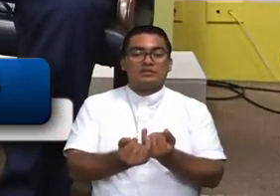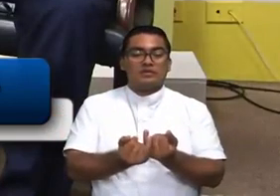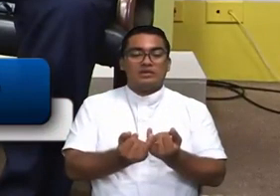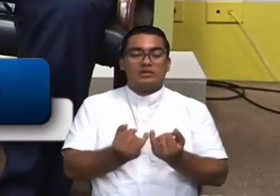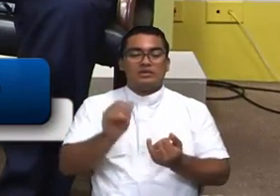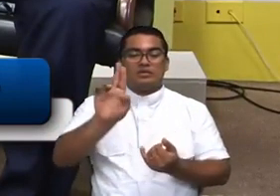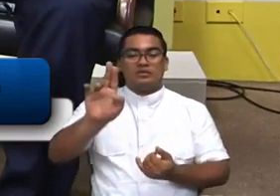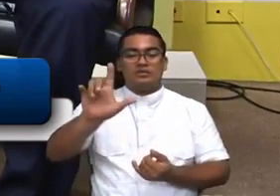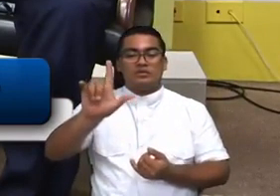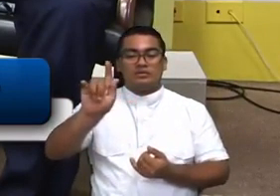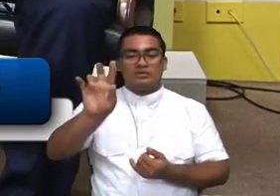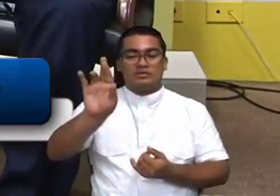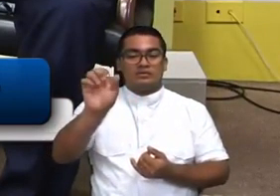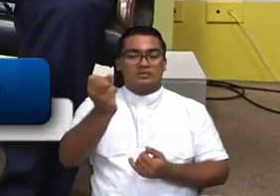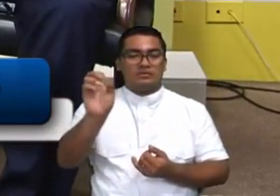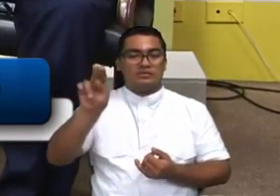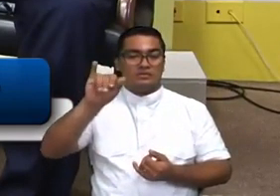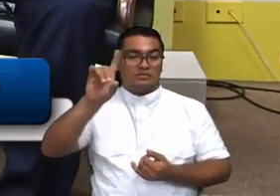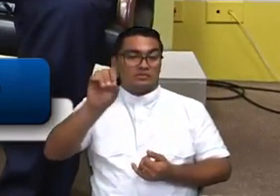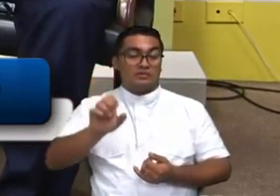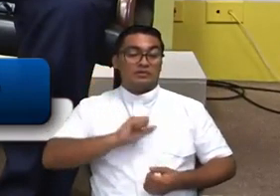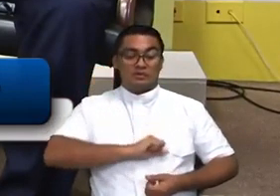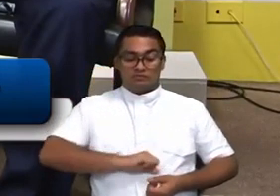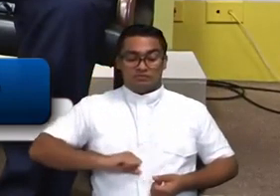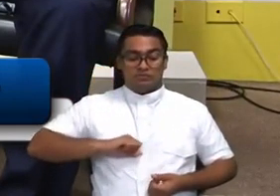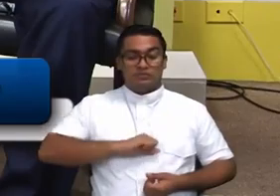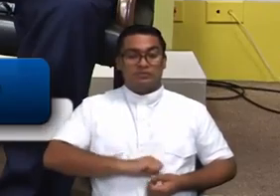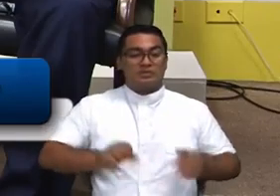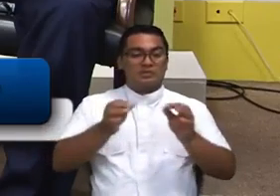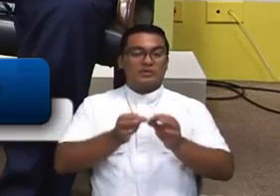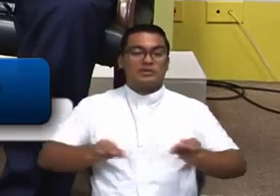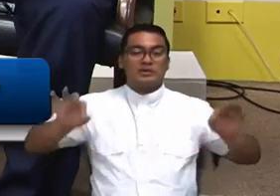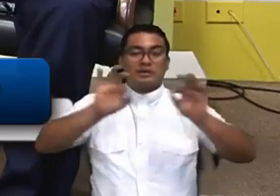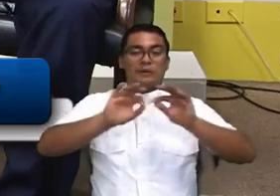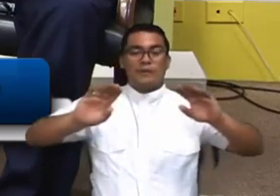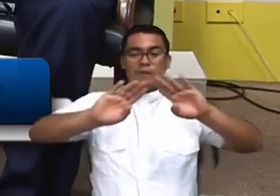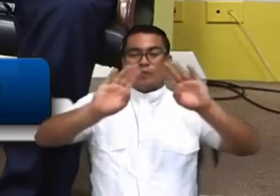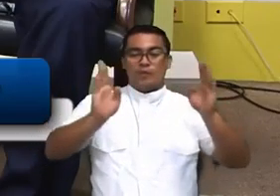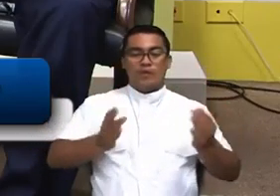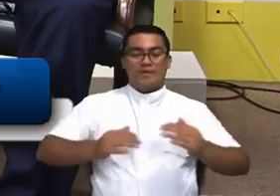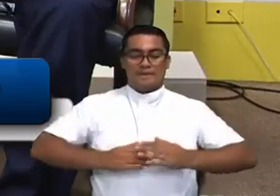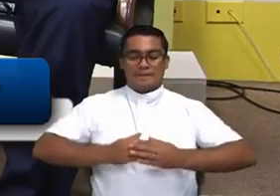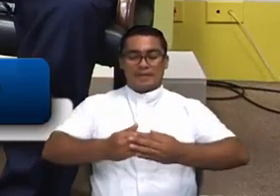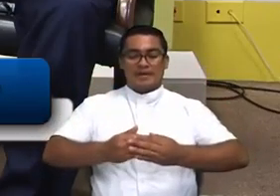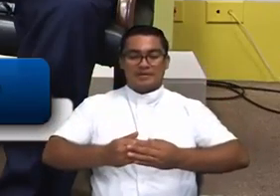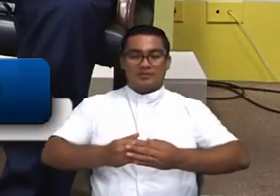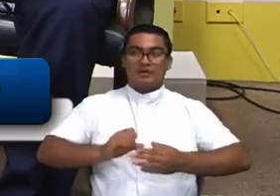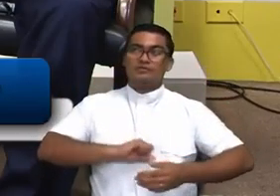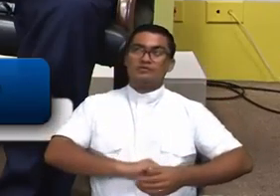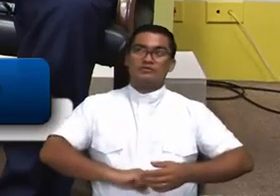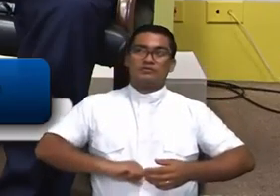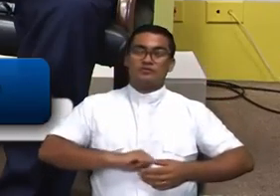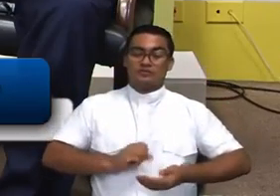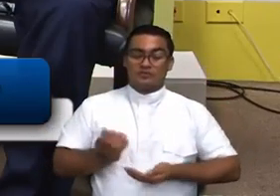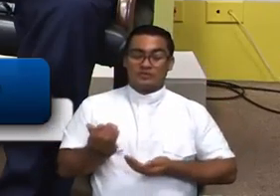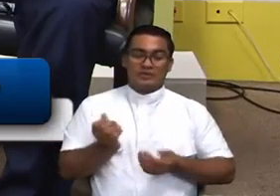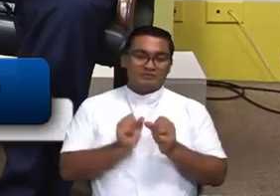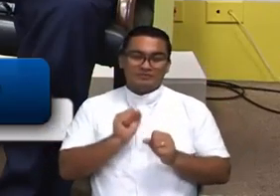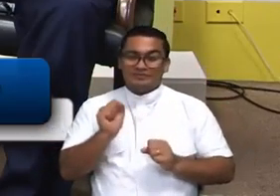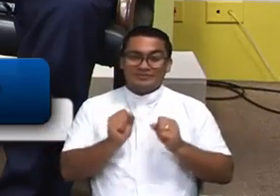es fundamental, por ejemplo, para, imagínense ustedes las embarazadas. Así es. Con el ultrasonido, hasta en